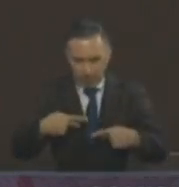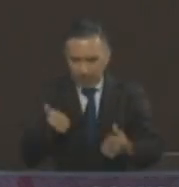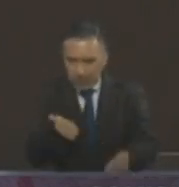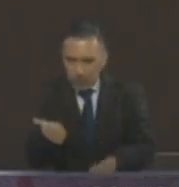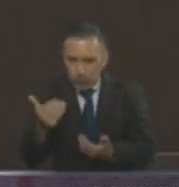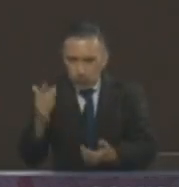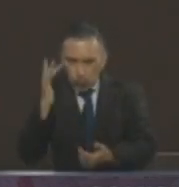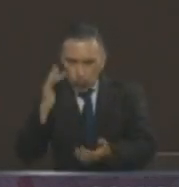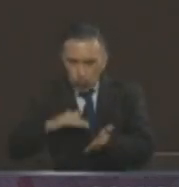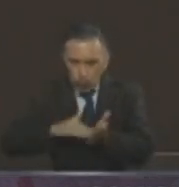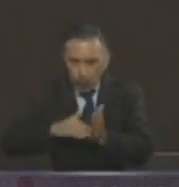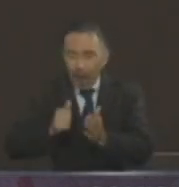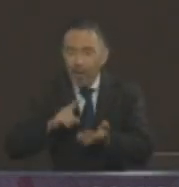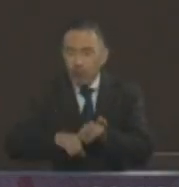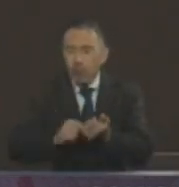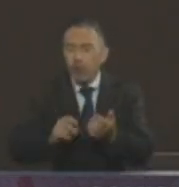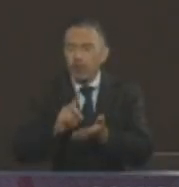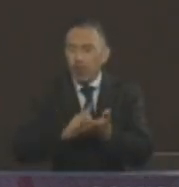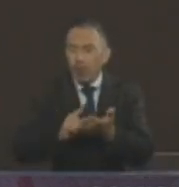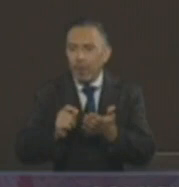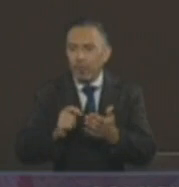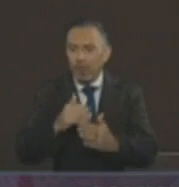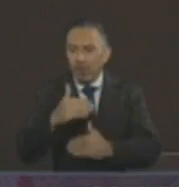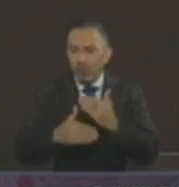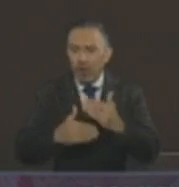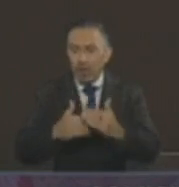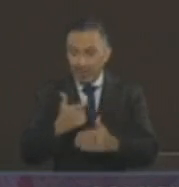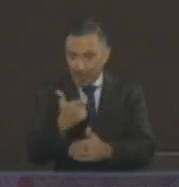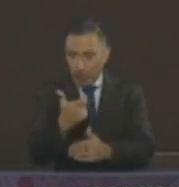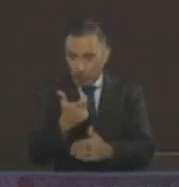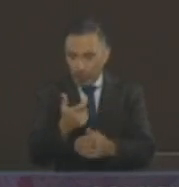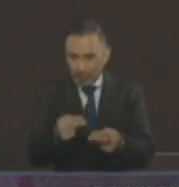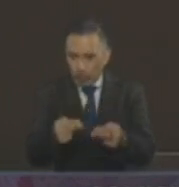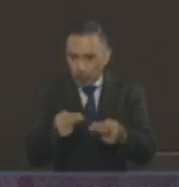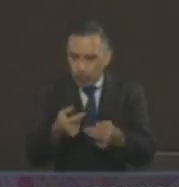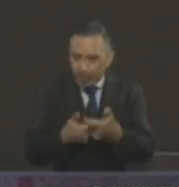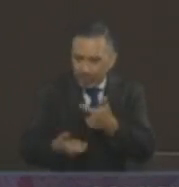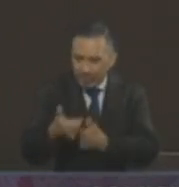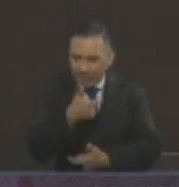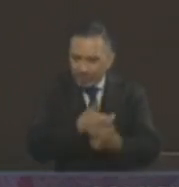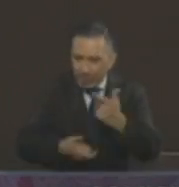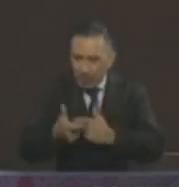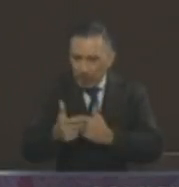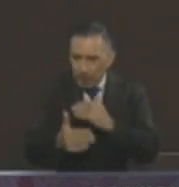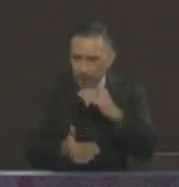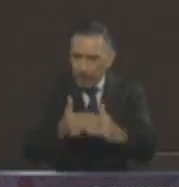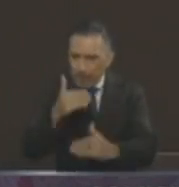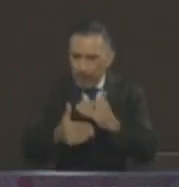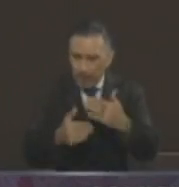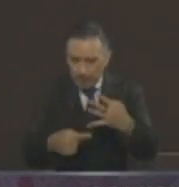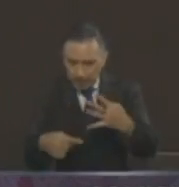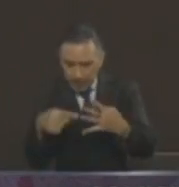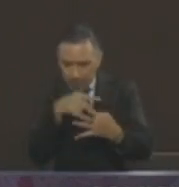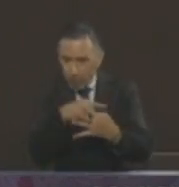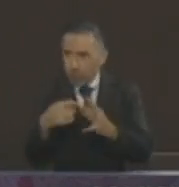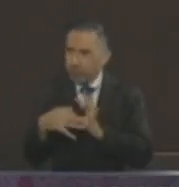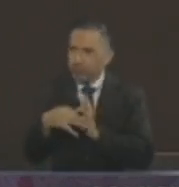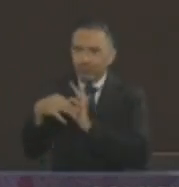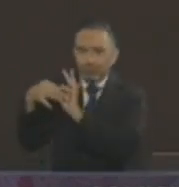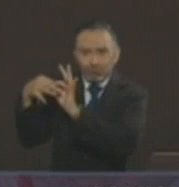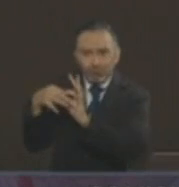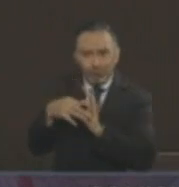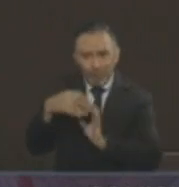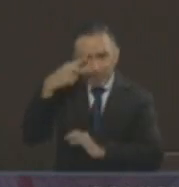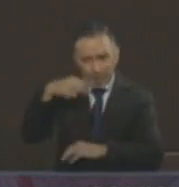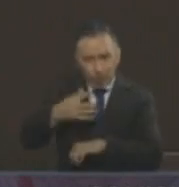irregular y el desarrollo económico son temas que nos vinculan y no pueden ser tratados de forma unilateral